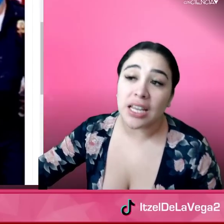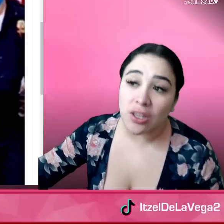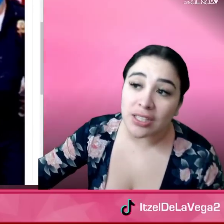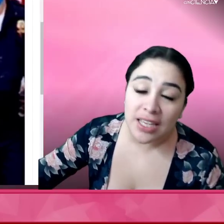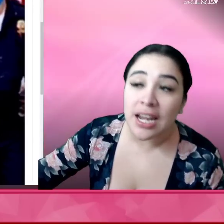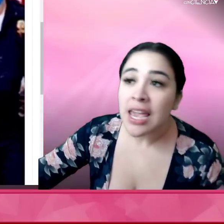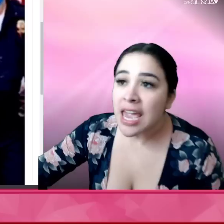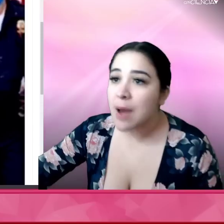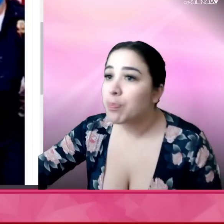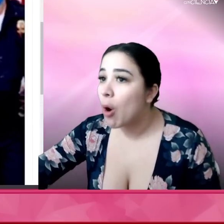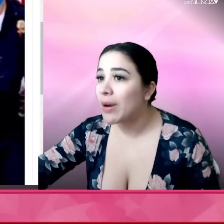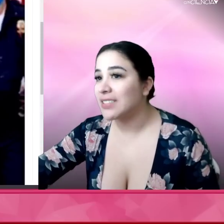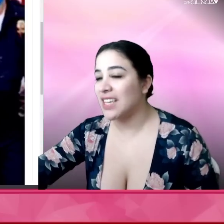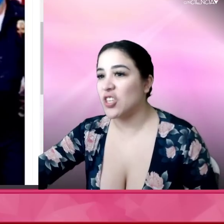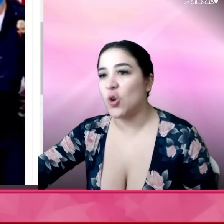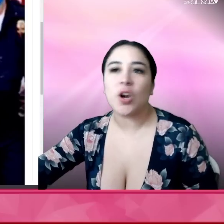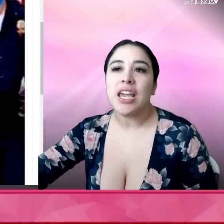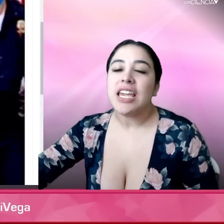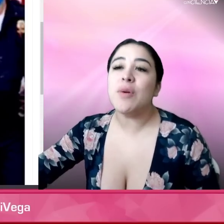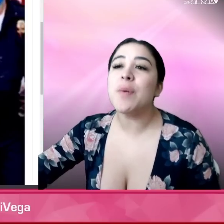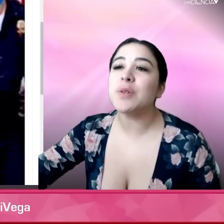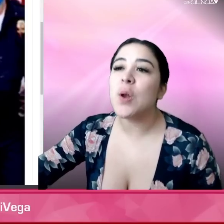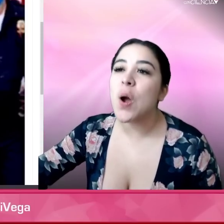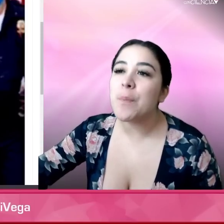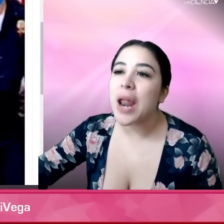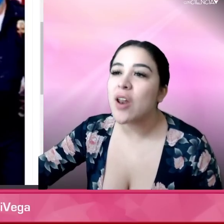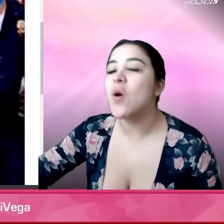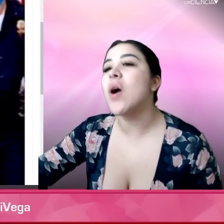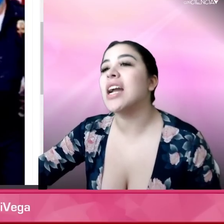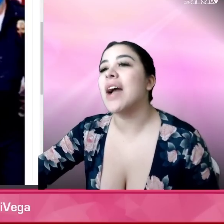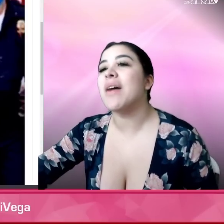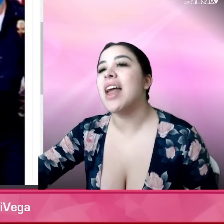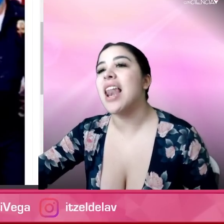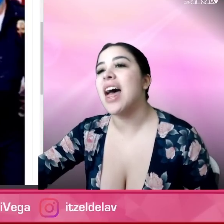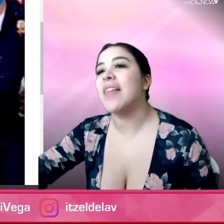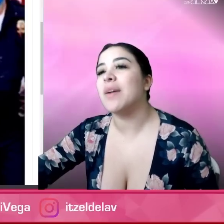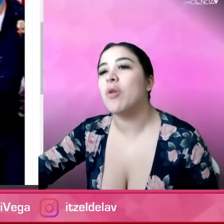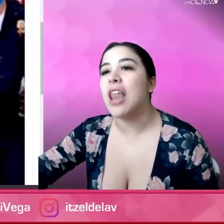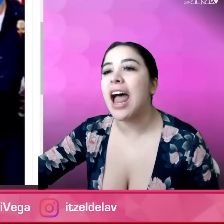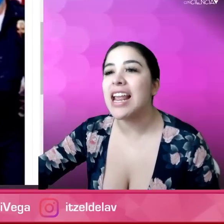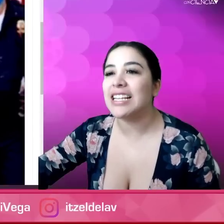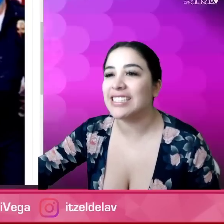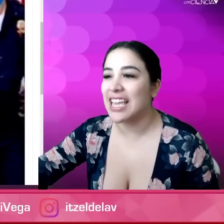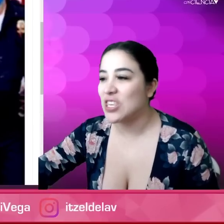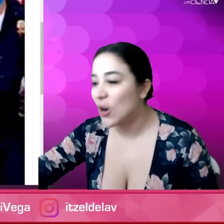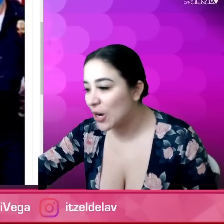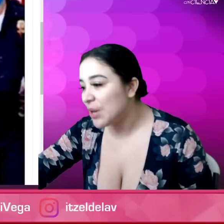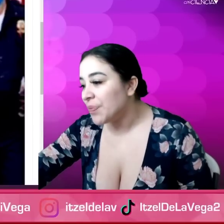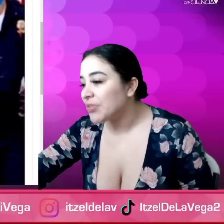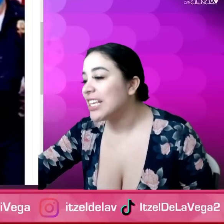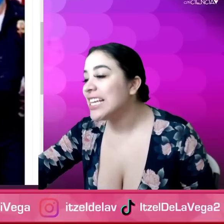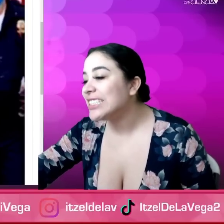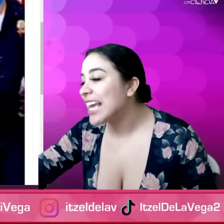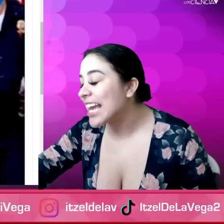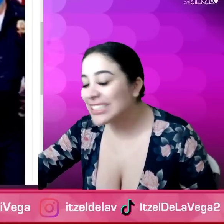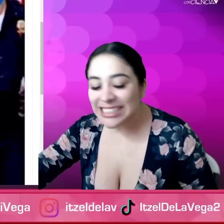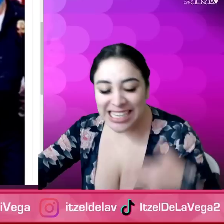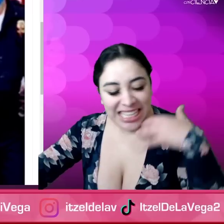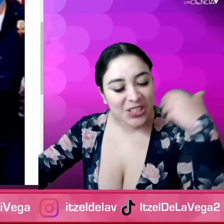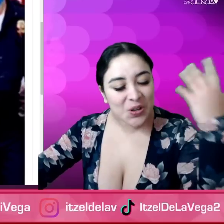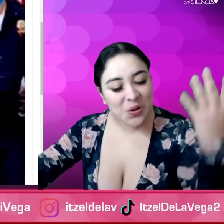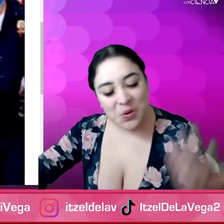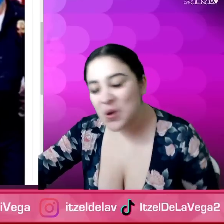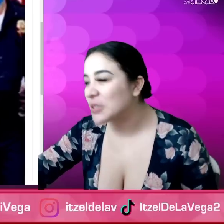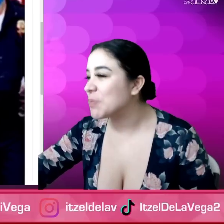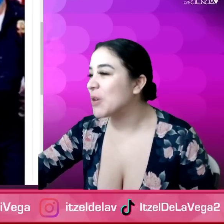había salido a hacer el pobre señor y Bueno pues luego para no acabar la de molar el señor dice que